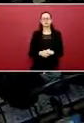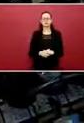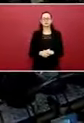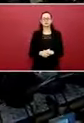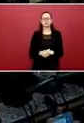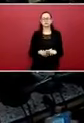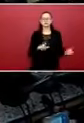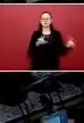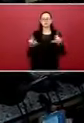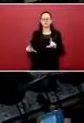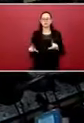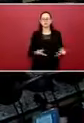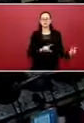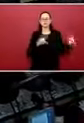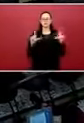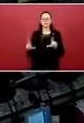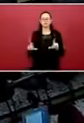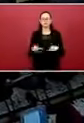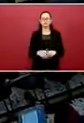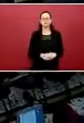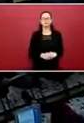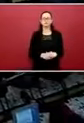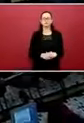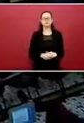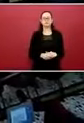Adelante. Bueno, aquí estamos